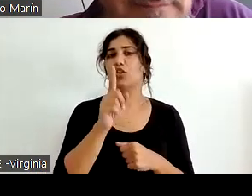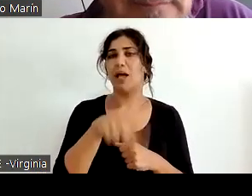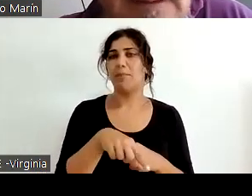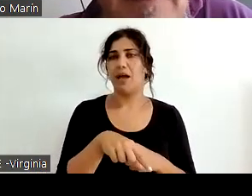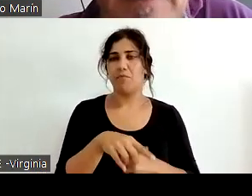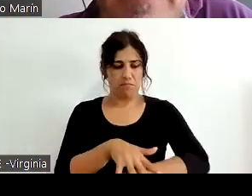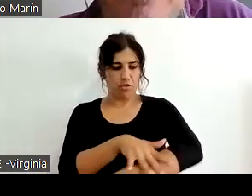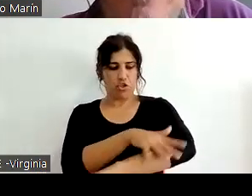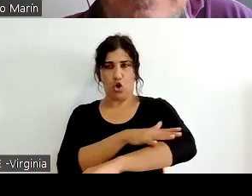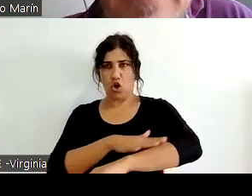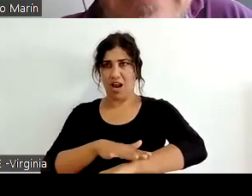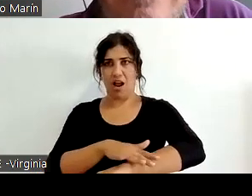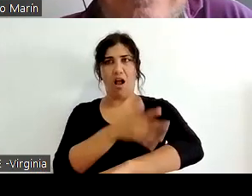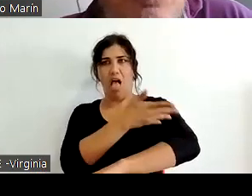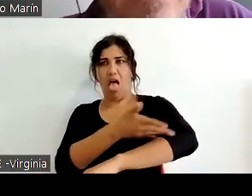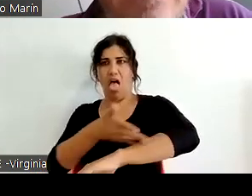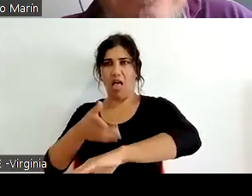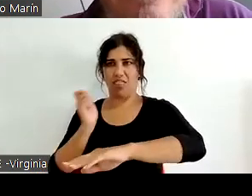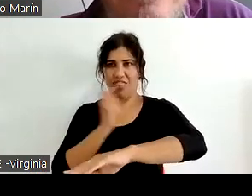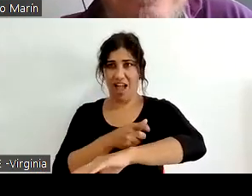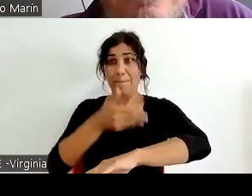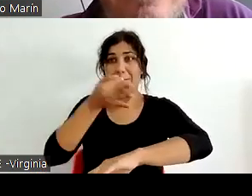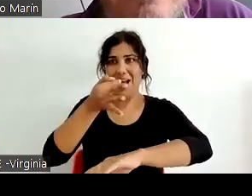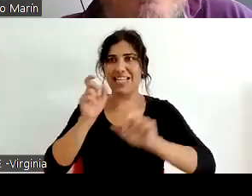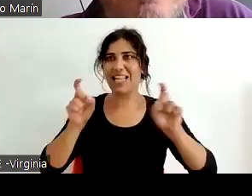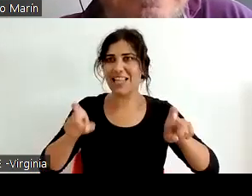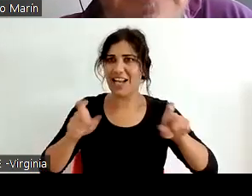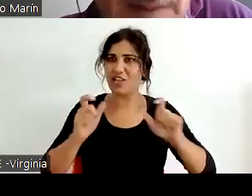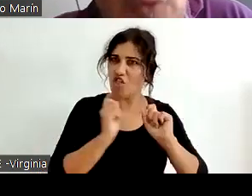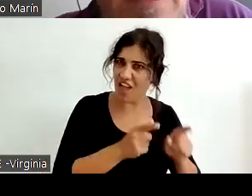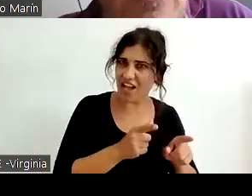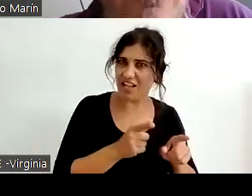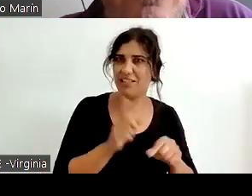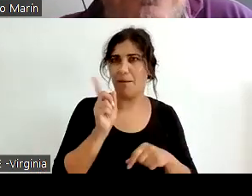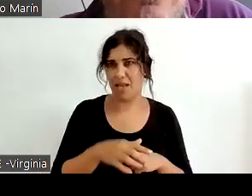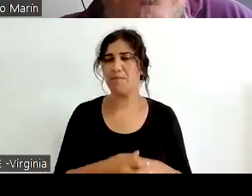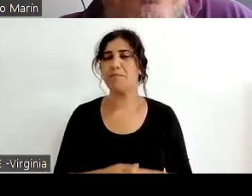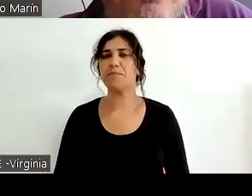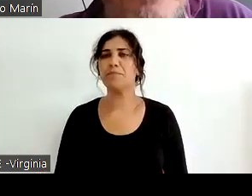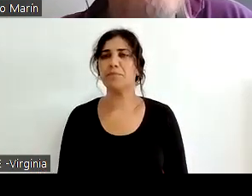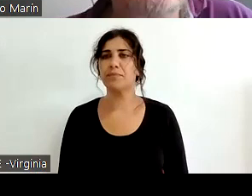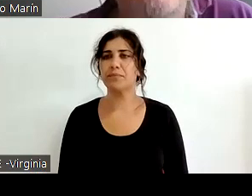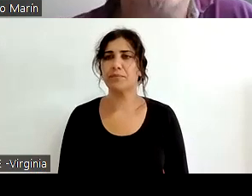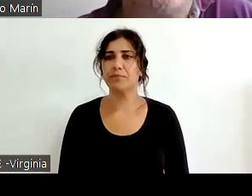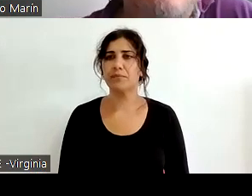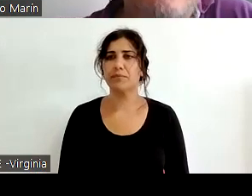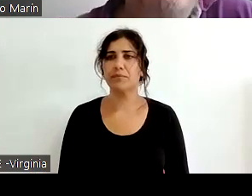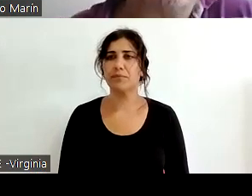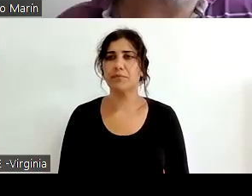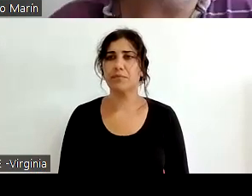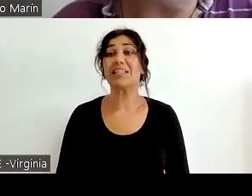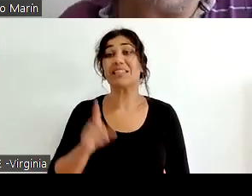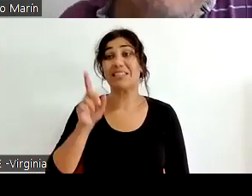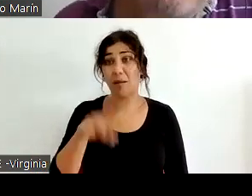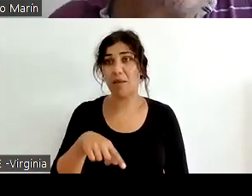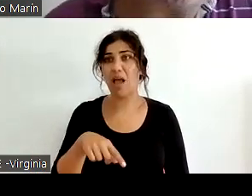zona y eh, reposar los tejidos, hacer que la